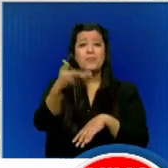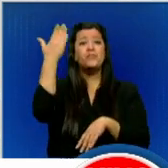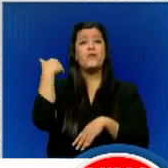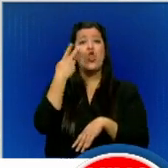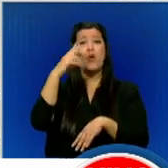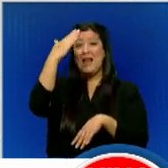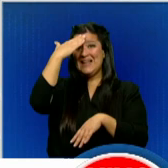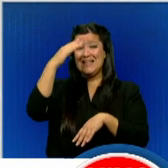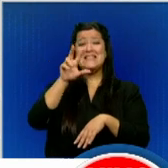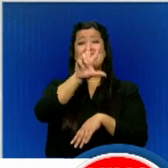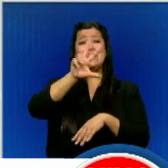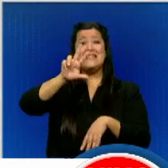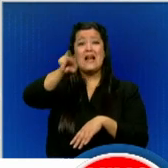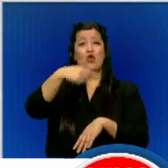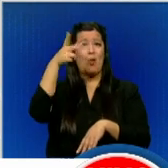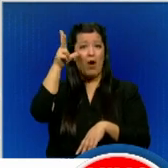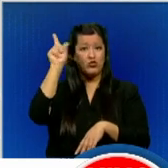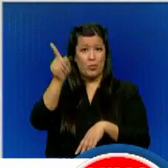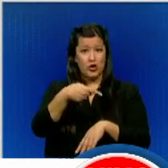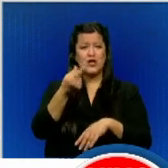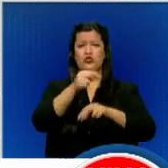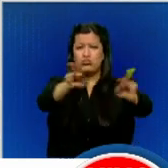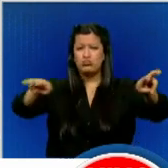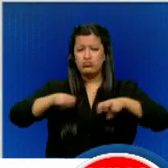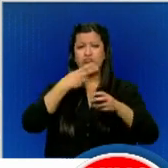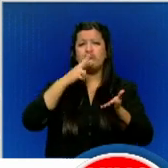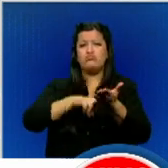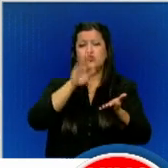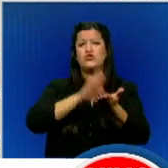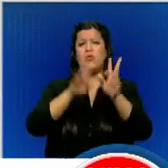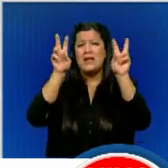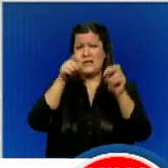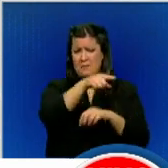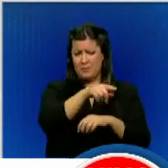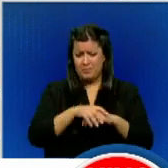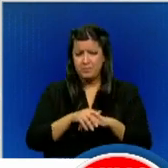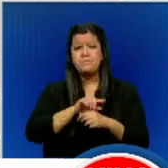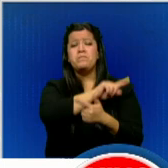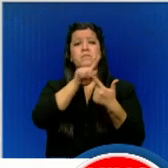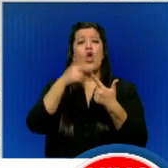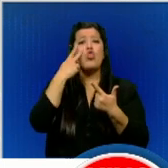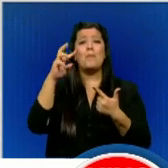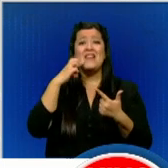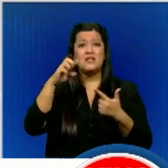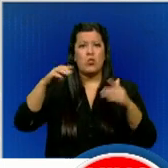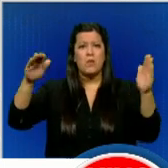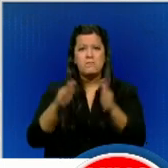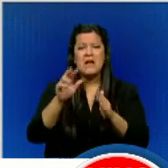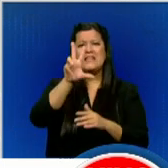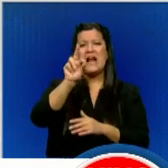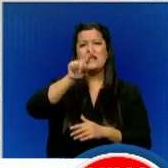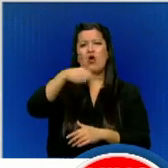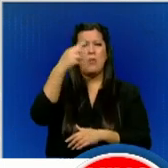fue del 33,8 la recaudación tributaria el porcentaje del producto el año 2000 2010 yo no había bajado al 30,9